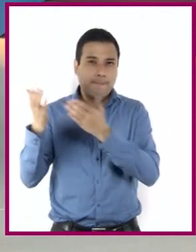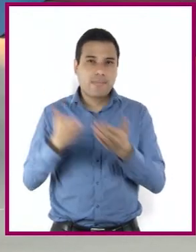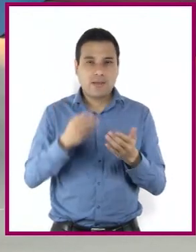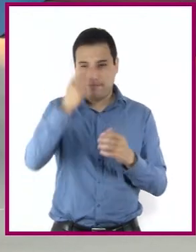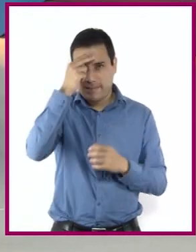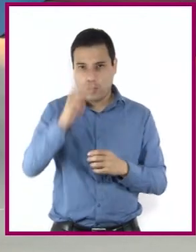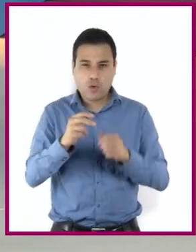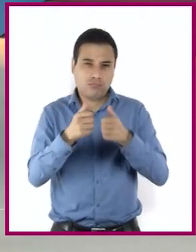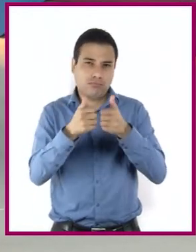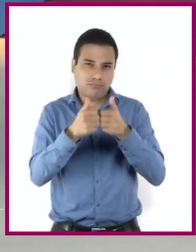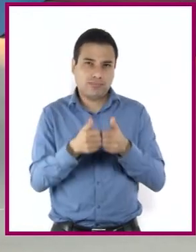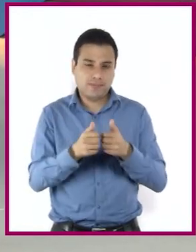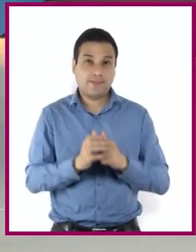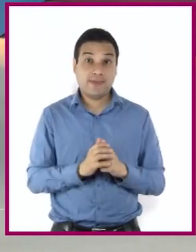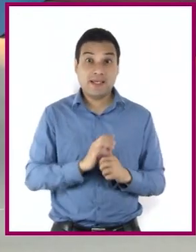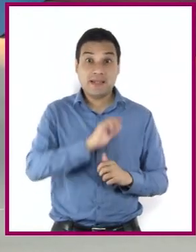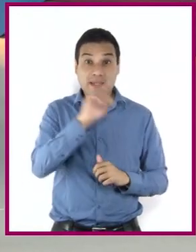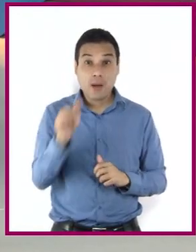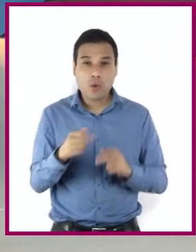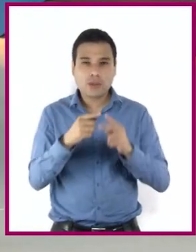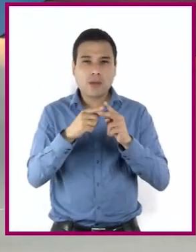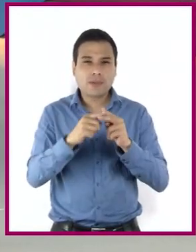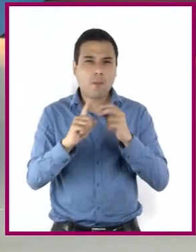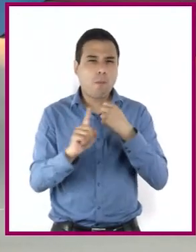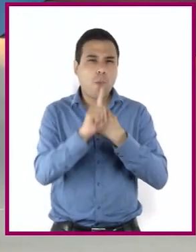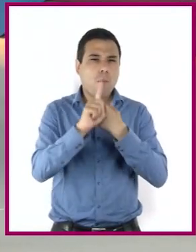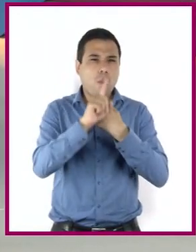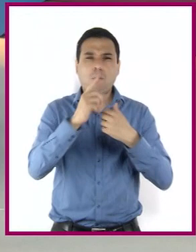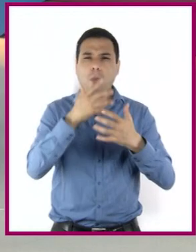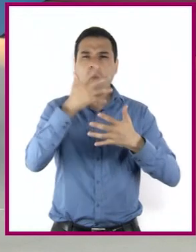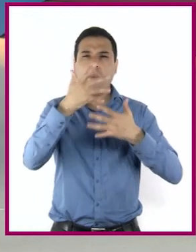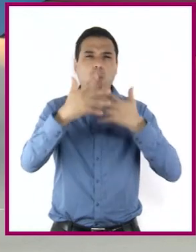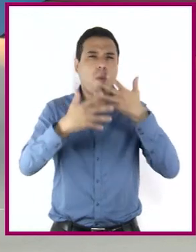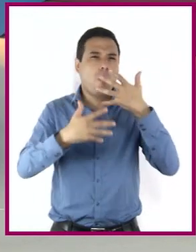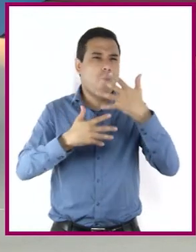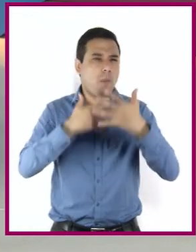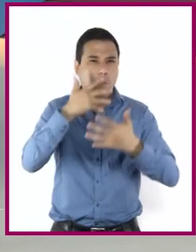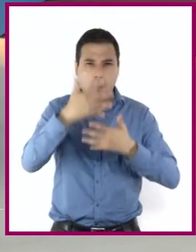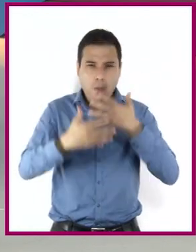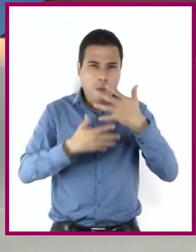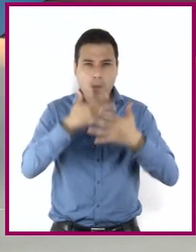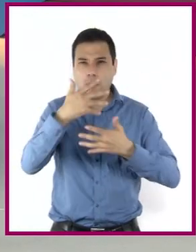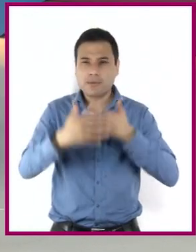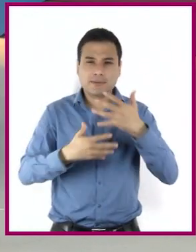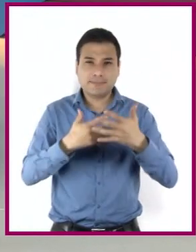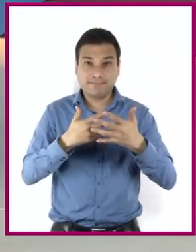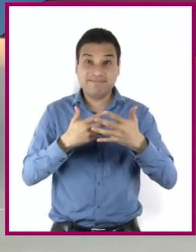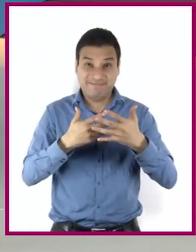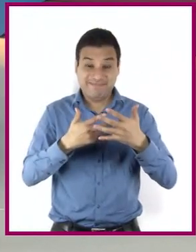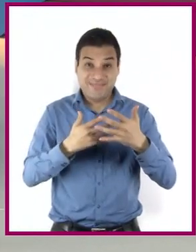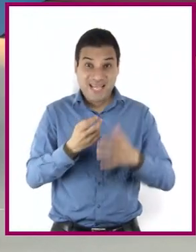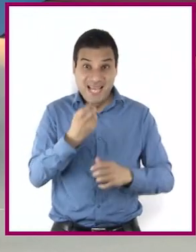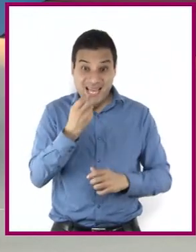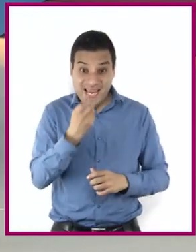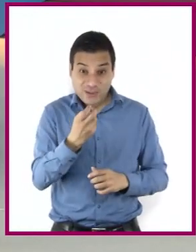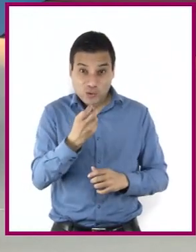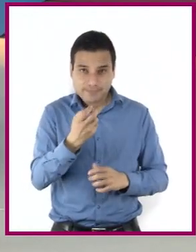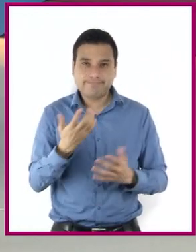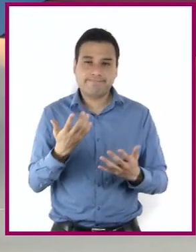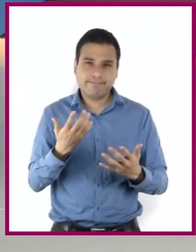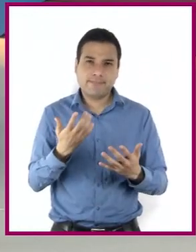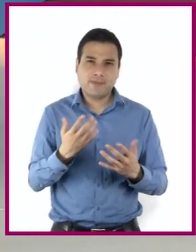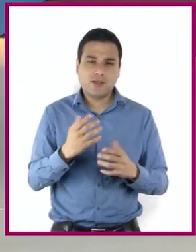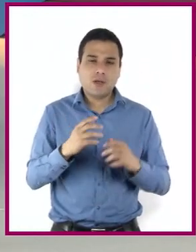Para entonces, las rebeliones y los constantes conflictos estaban a la orden del día. Y como consecuencia, los negocios de